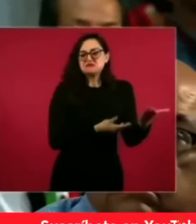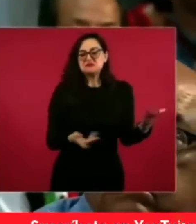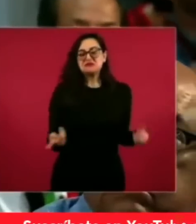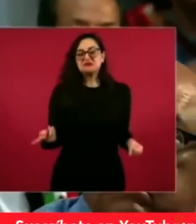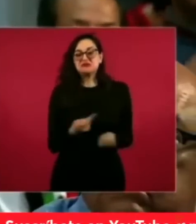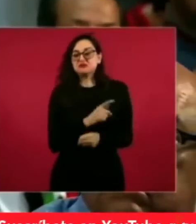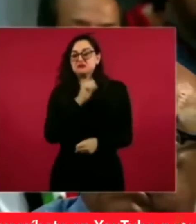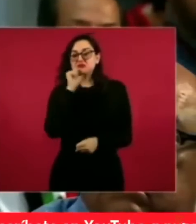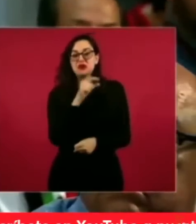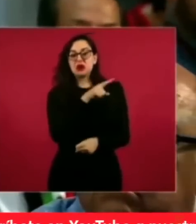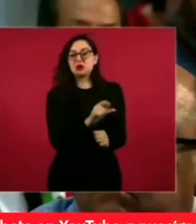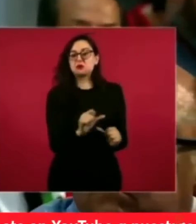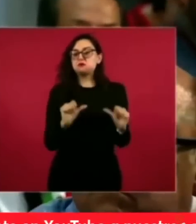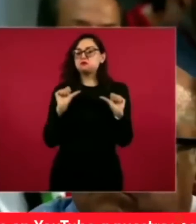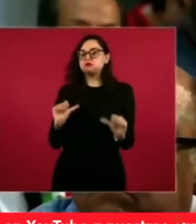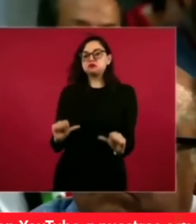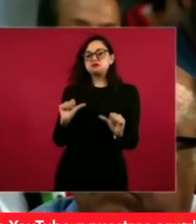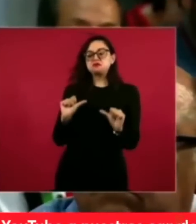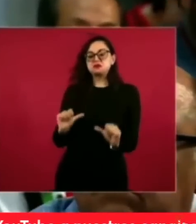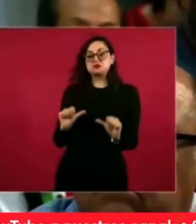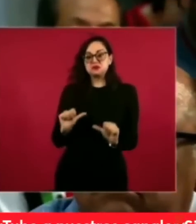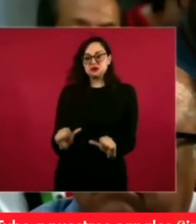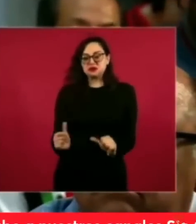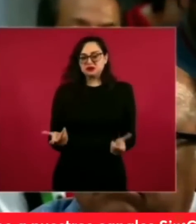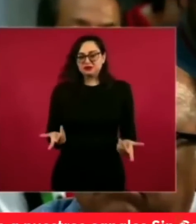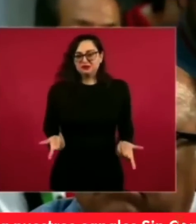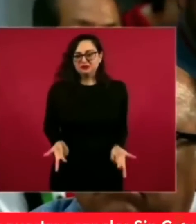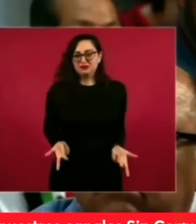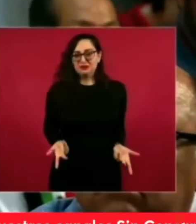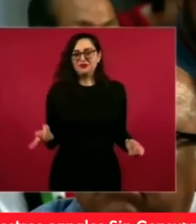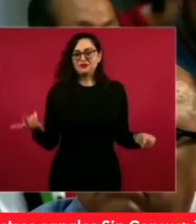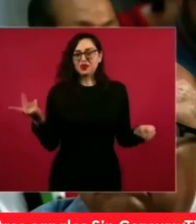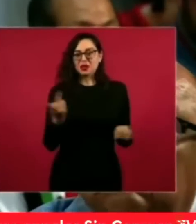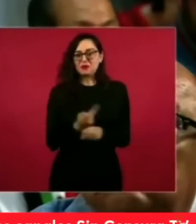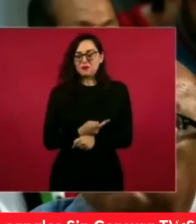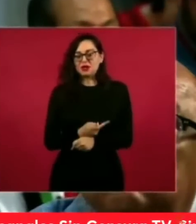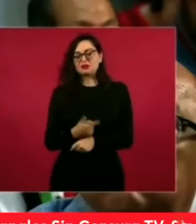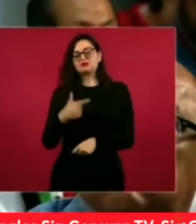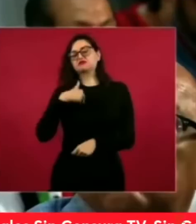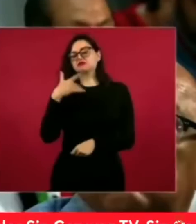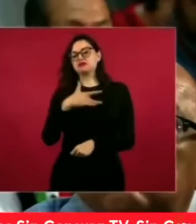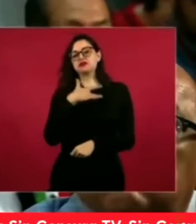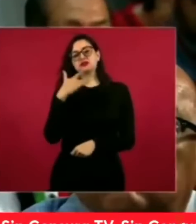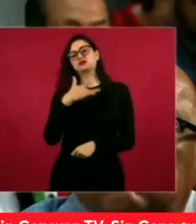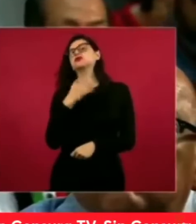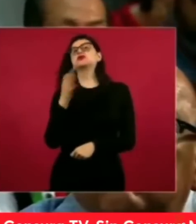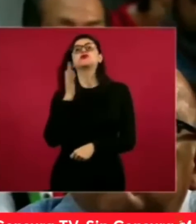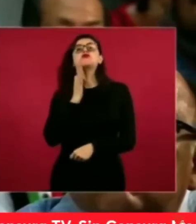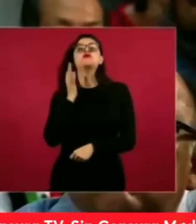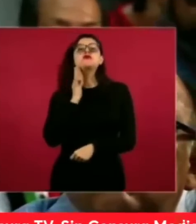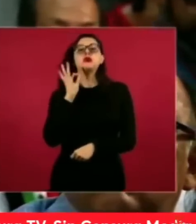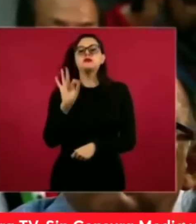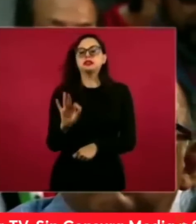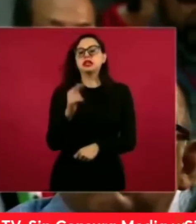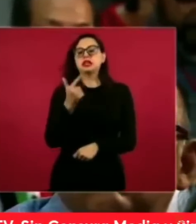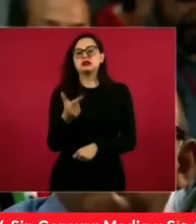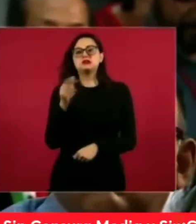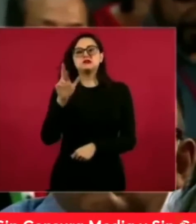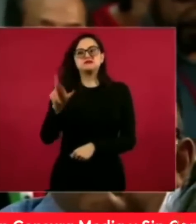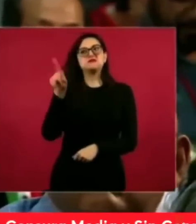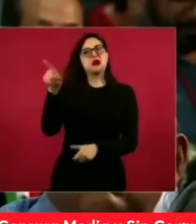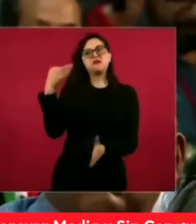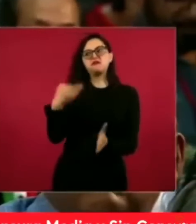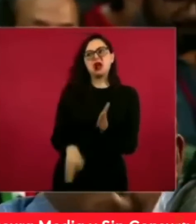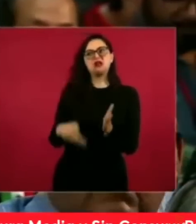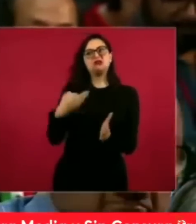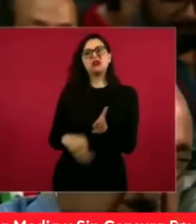nada. A mí me parece que aquí la Fiscalía General de la República nos ha quedado mucho a deber a los tamaulipecos, y en